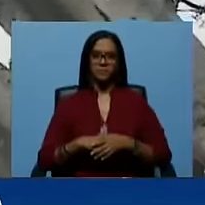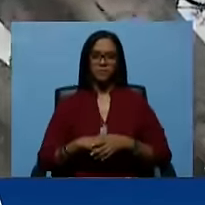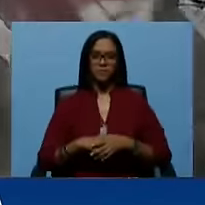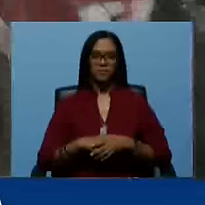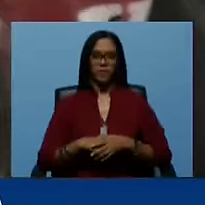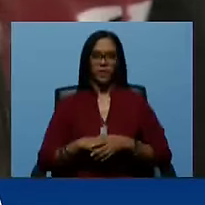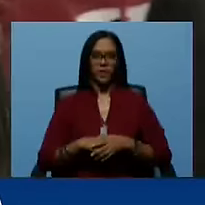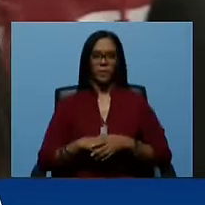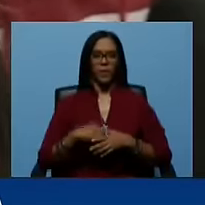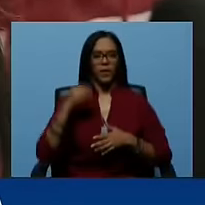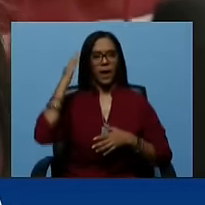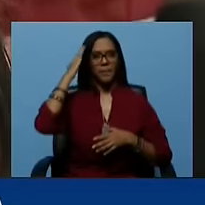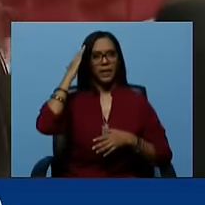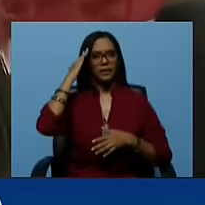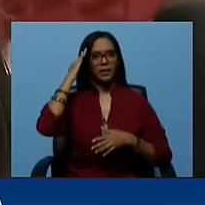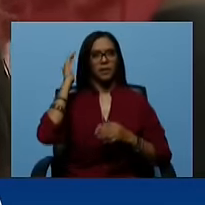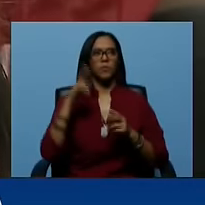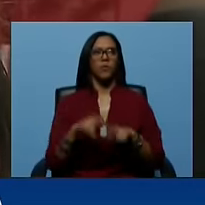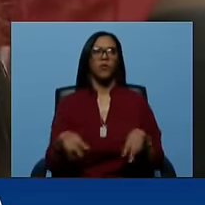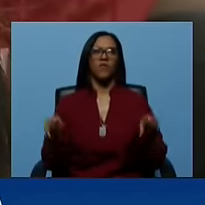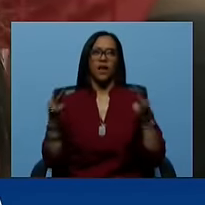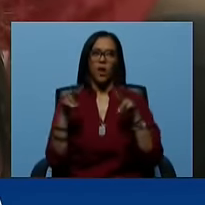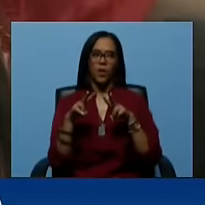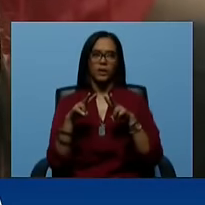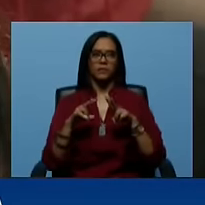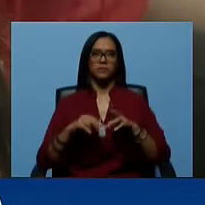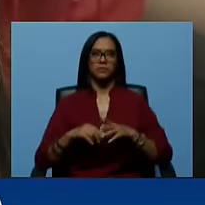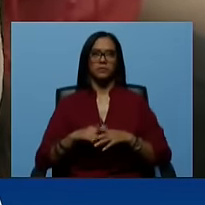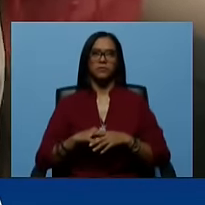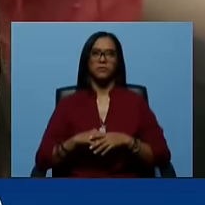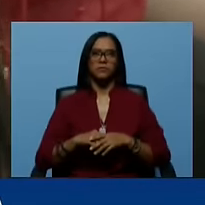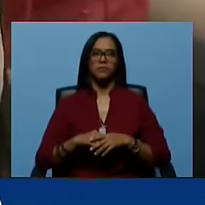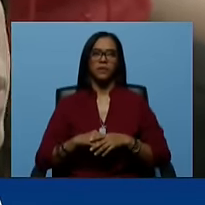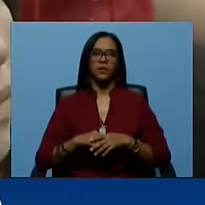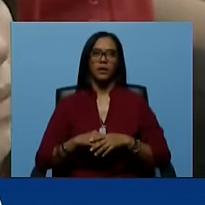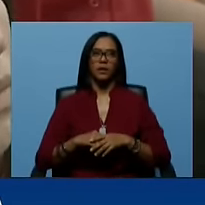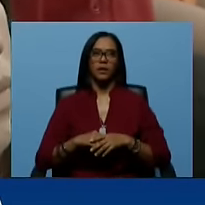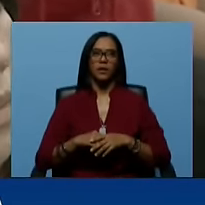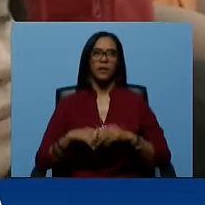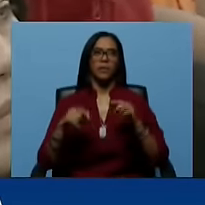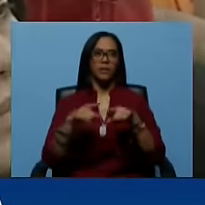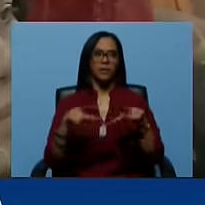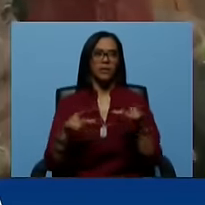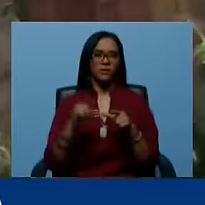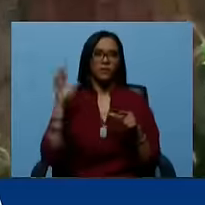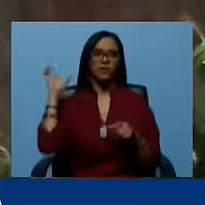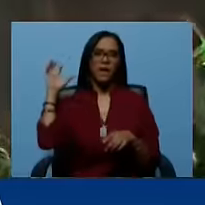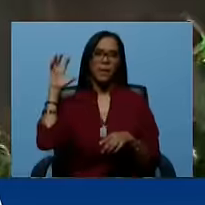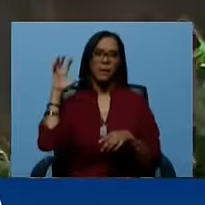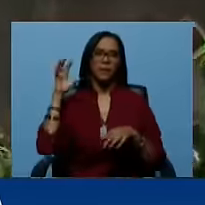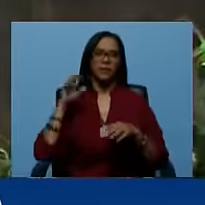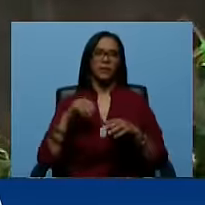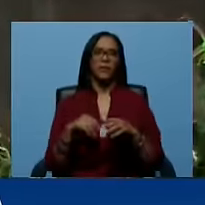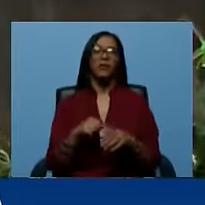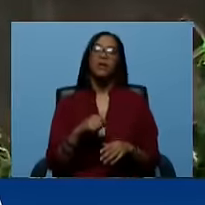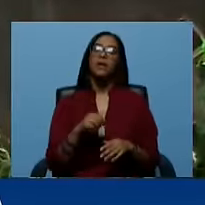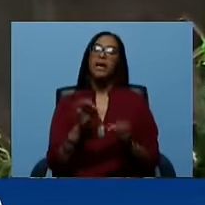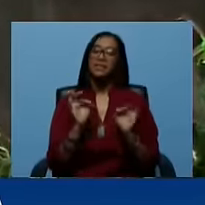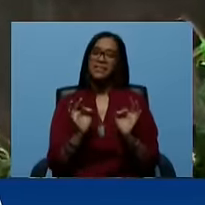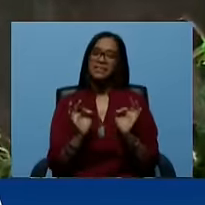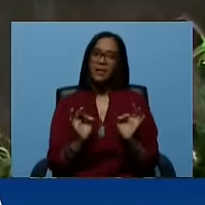por la mente, por los valores, por la causa de la patria. Sobre todo